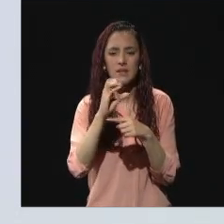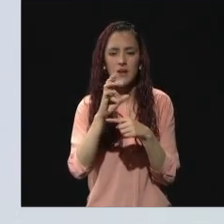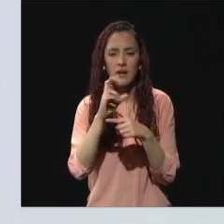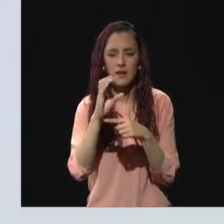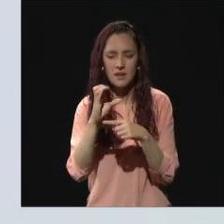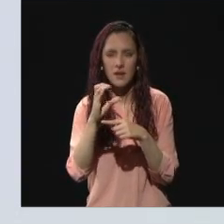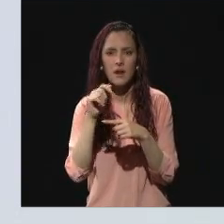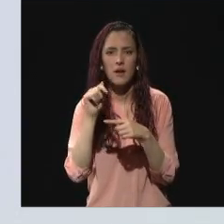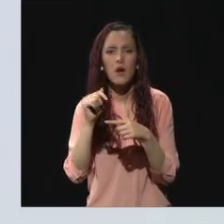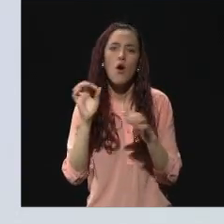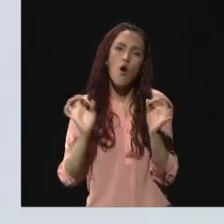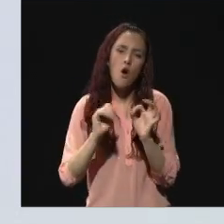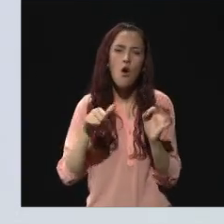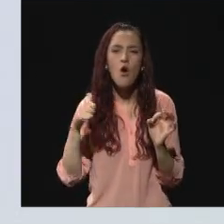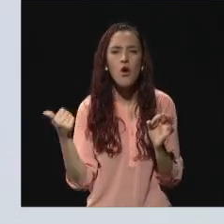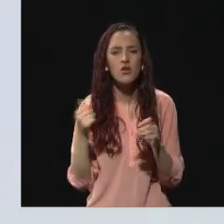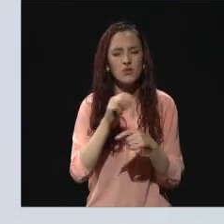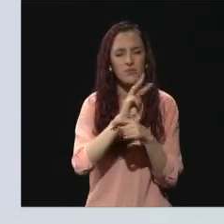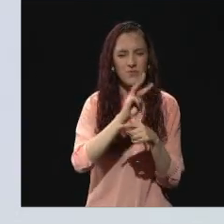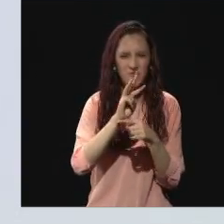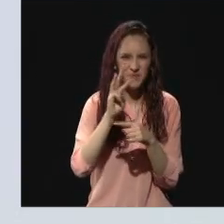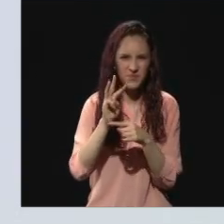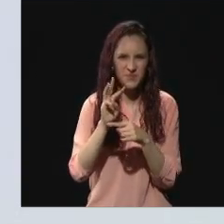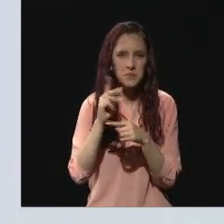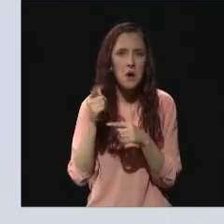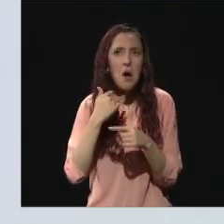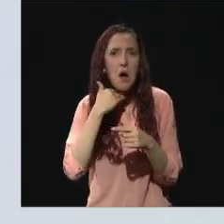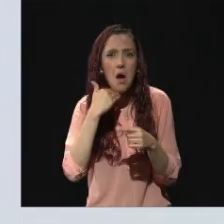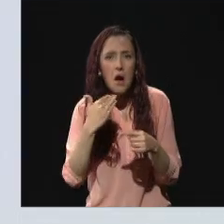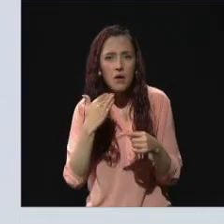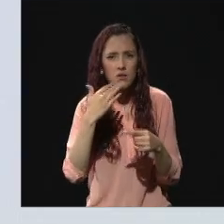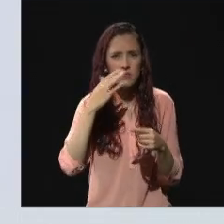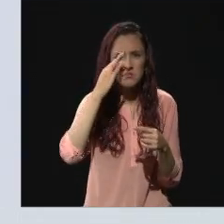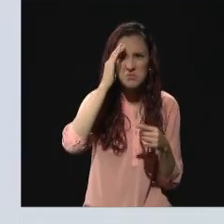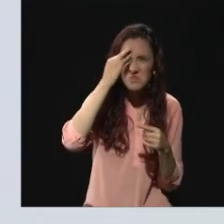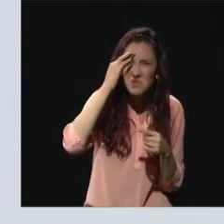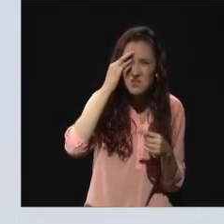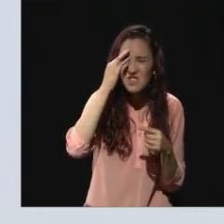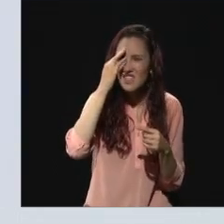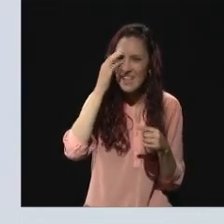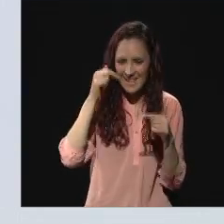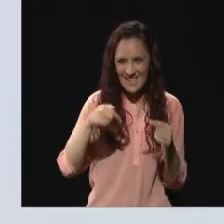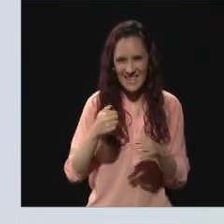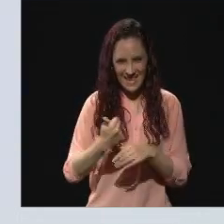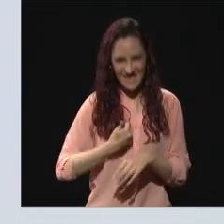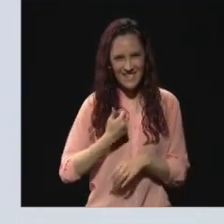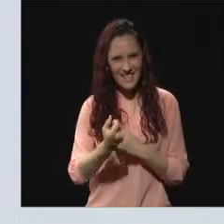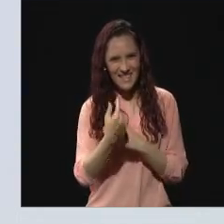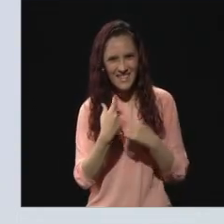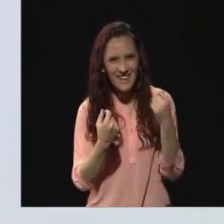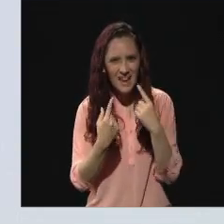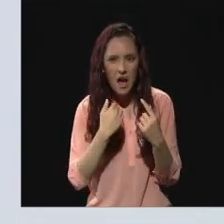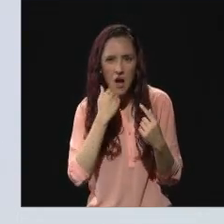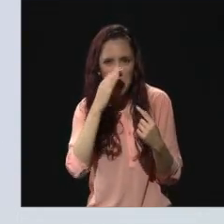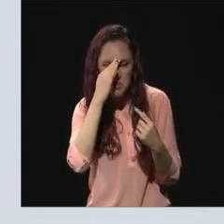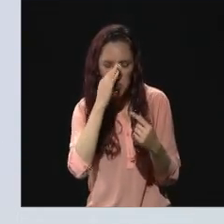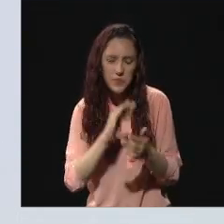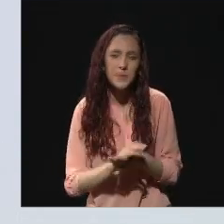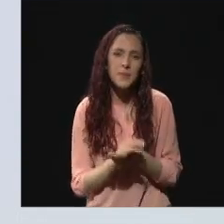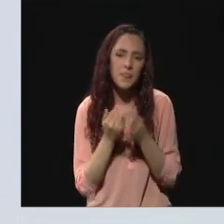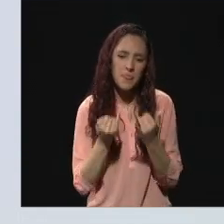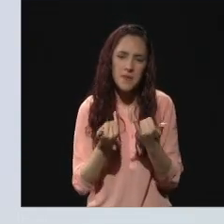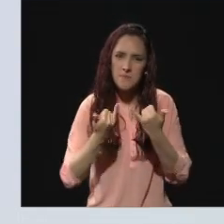www.cdc.gov puntocom las inquietudes que no fueron resueltas en este ejercicio llegamos así